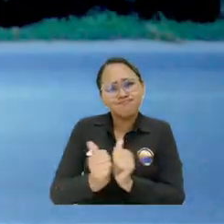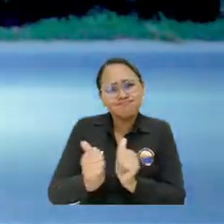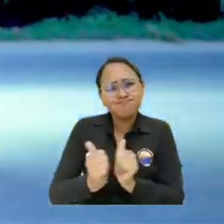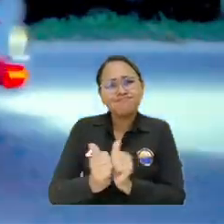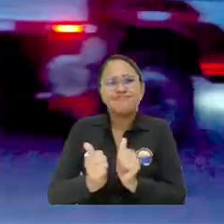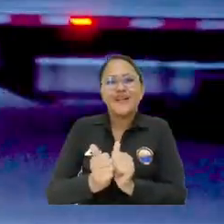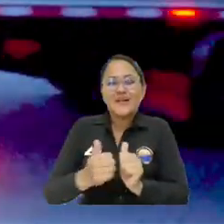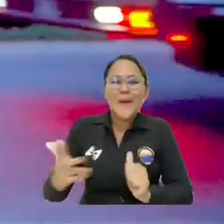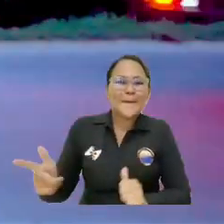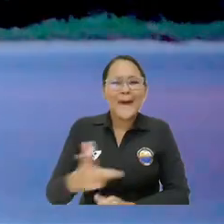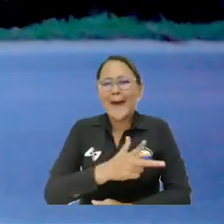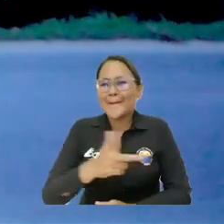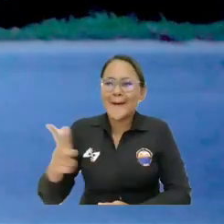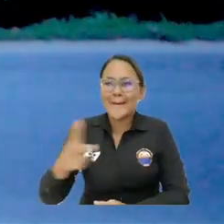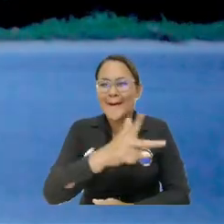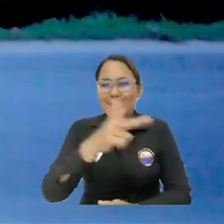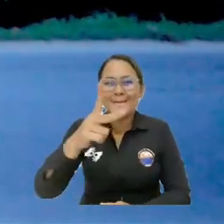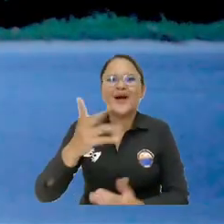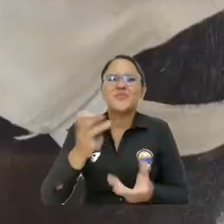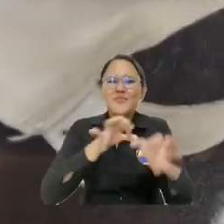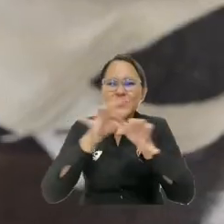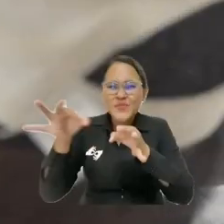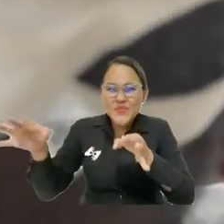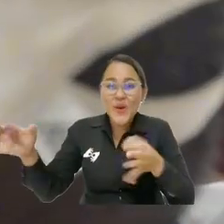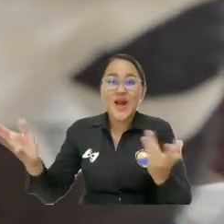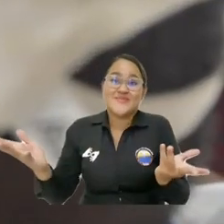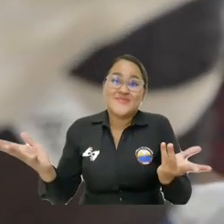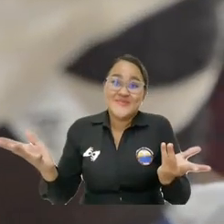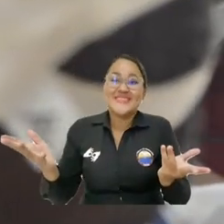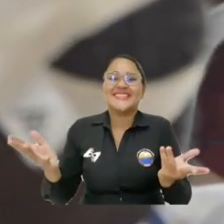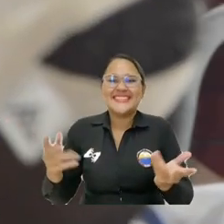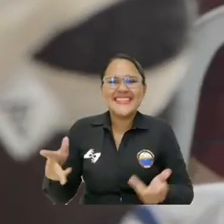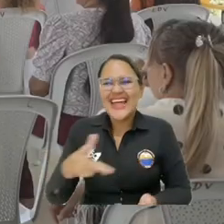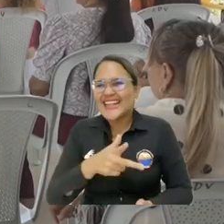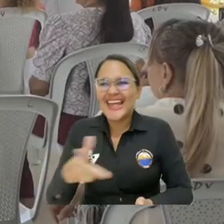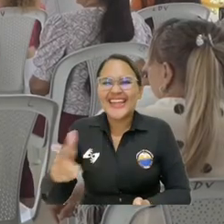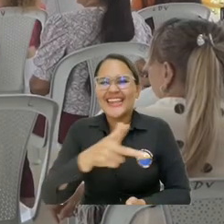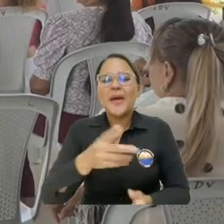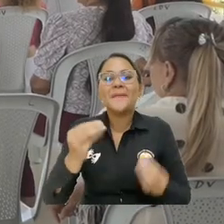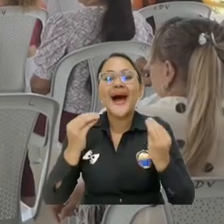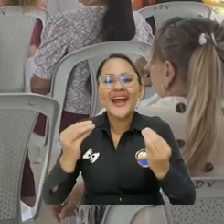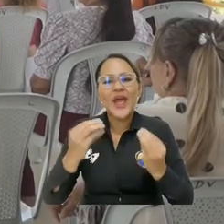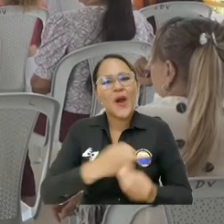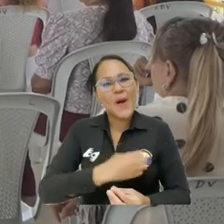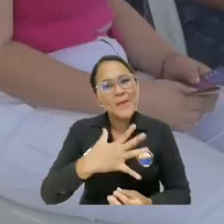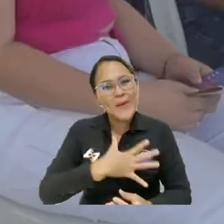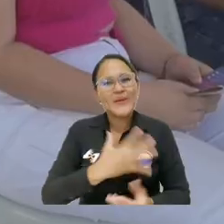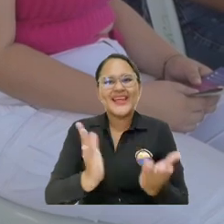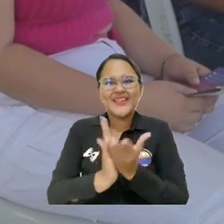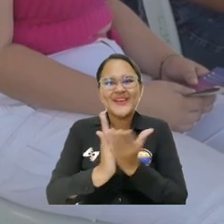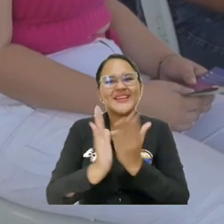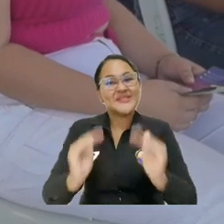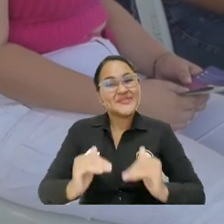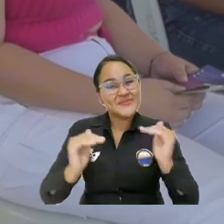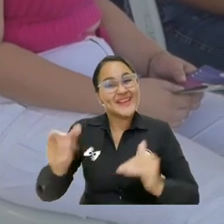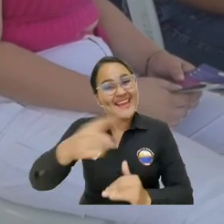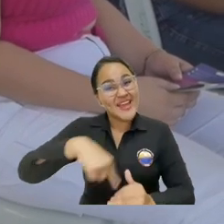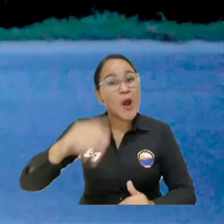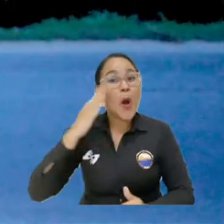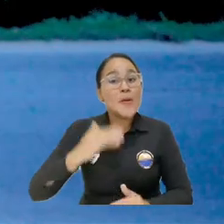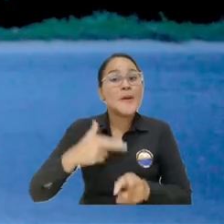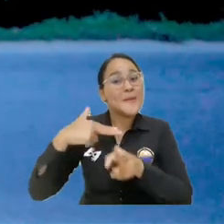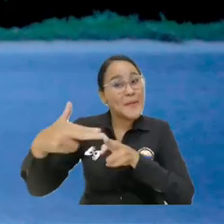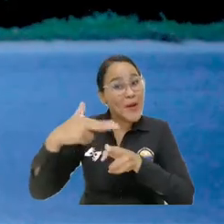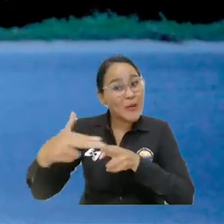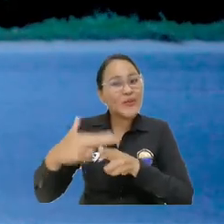Gracias por acompañarnos en estos días, en esta ruta, por nuestros municipios, por la provincia, generando y abriendo más oportunidades de educación